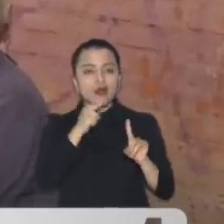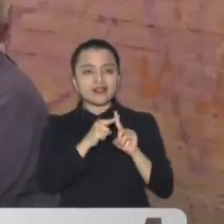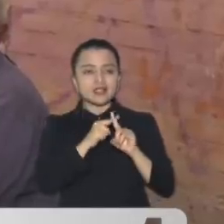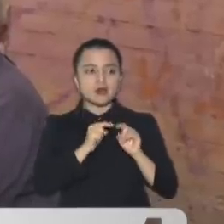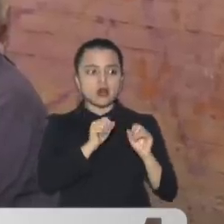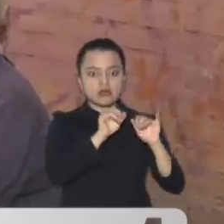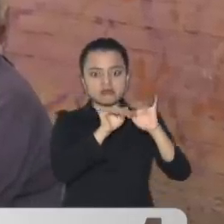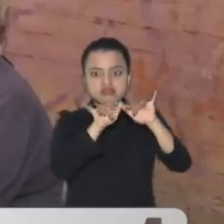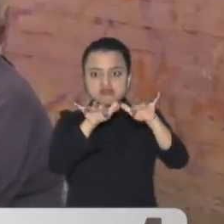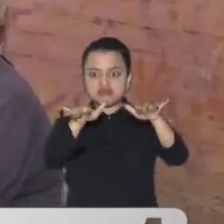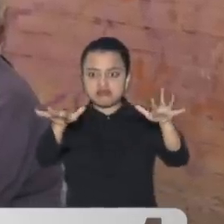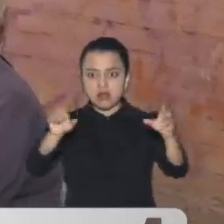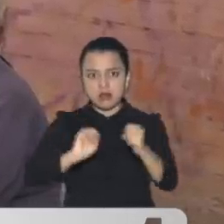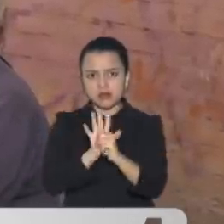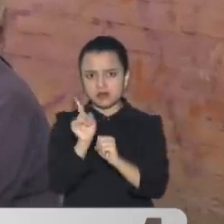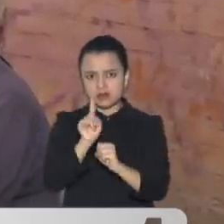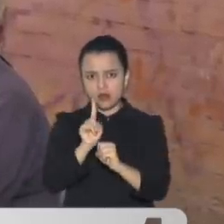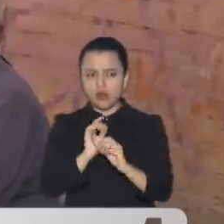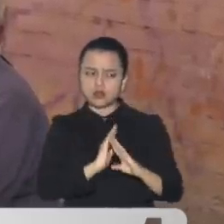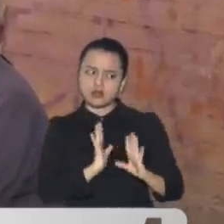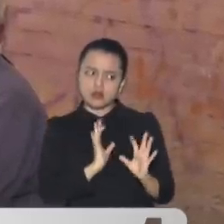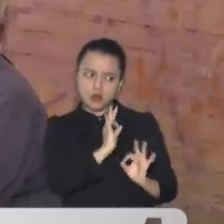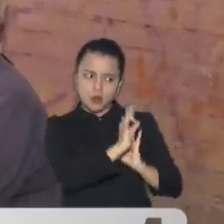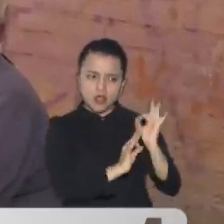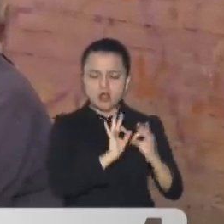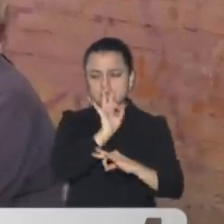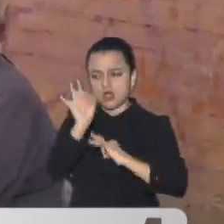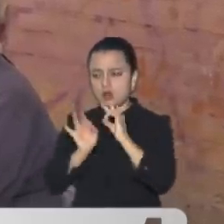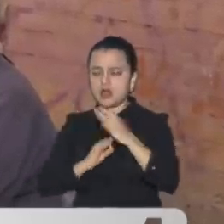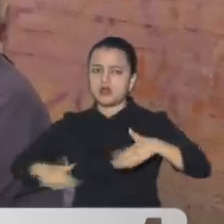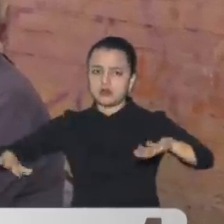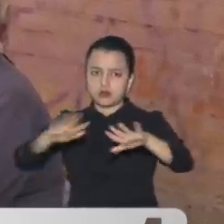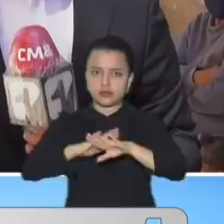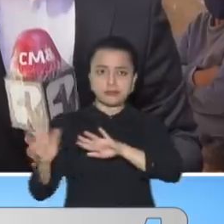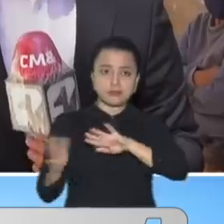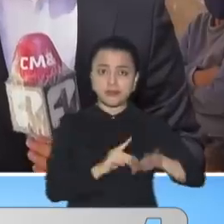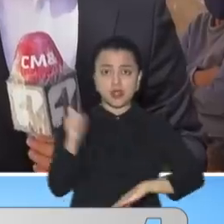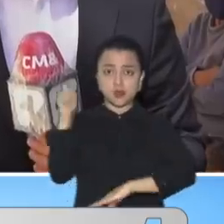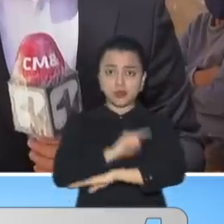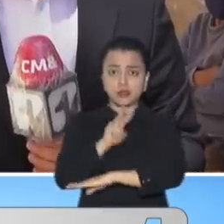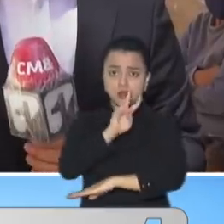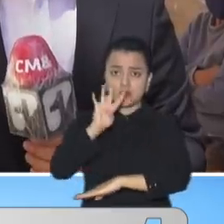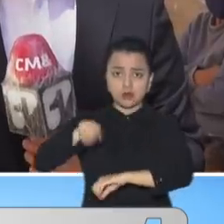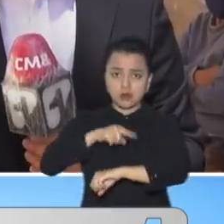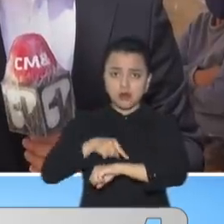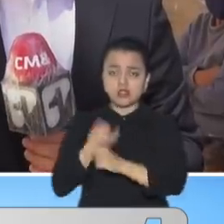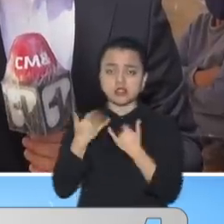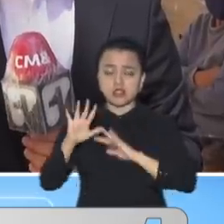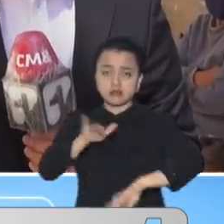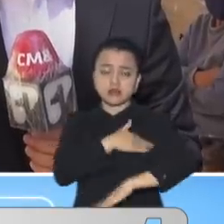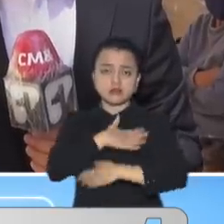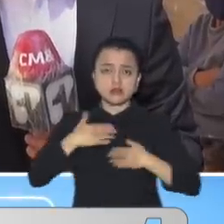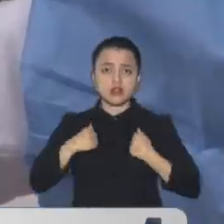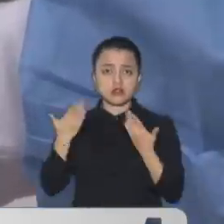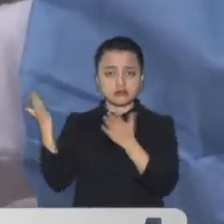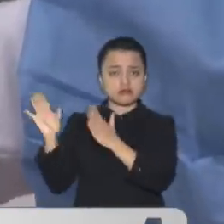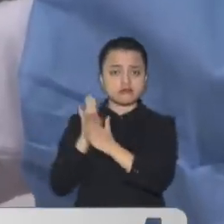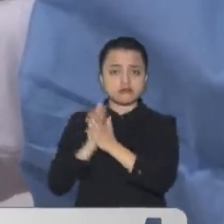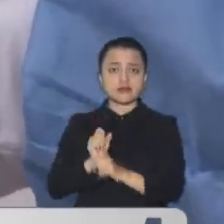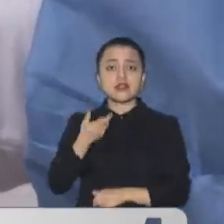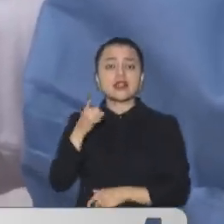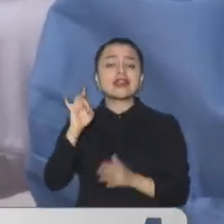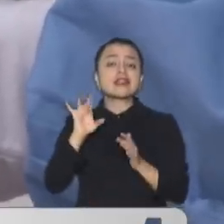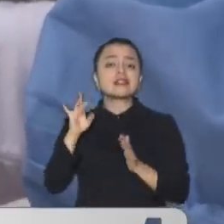cifras que van en aumento por coronavirus, pues en solo 24 horas el Ministerio de Salud dice que se contagiaron de COVID